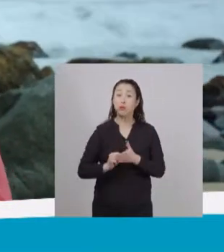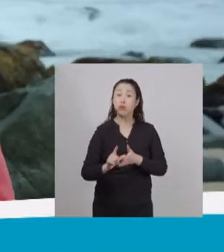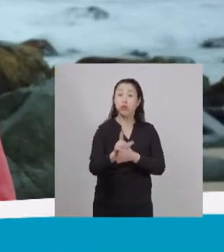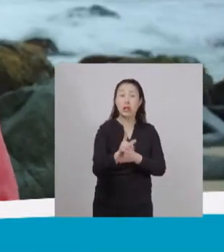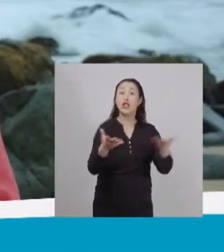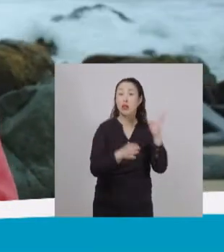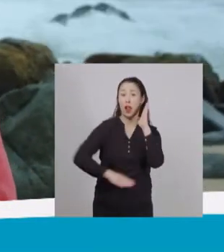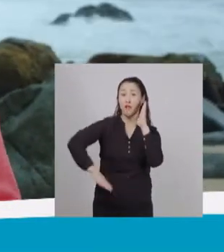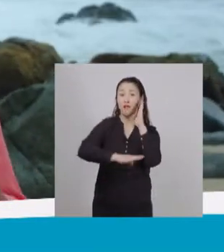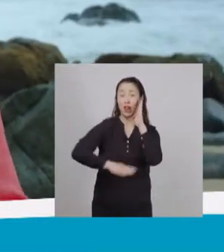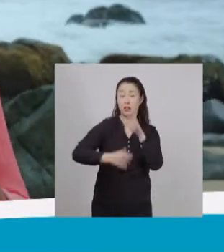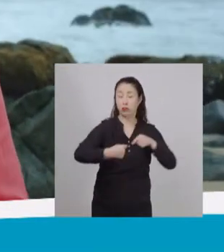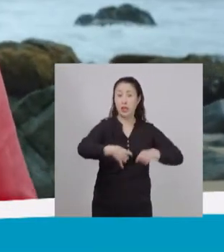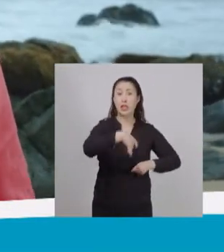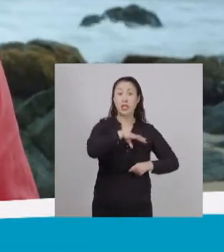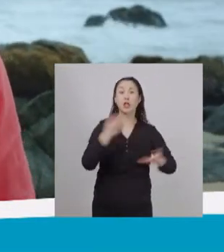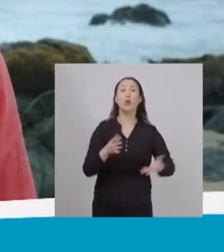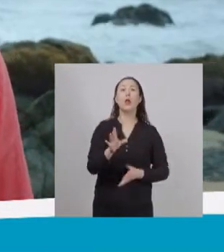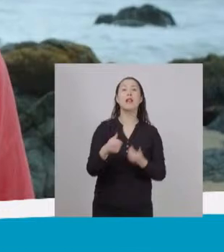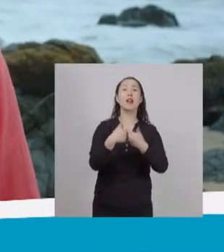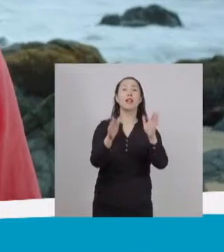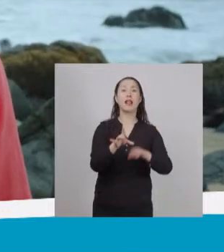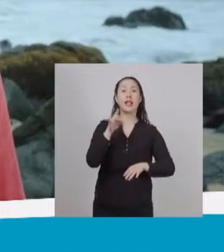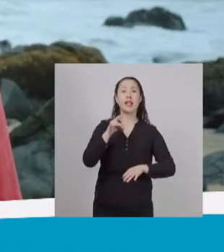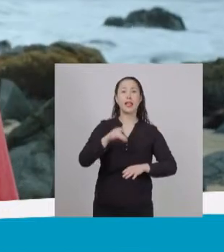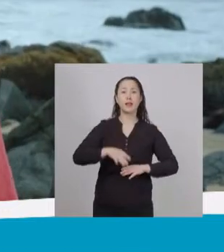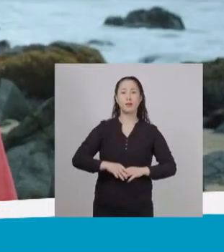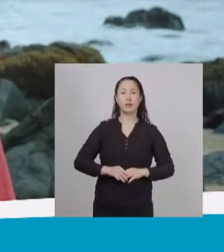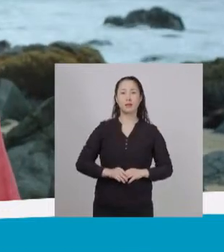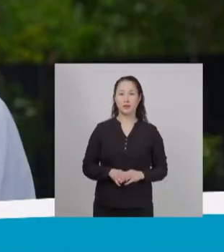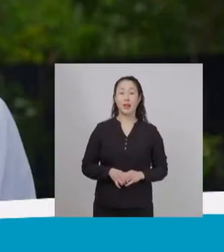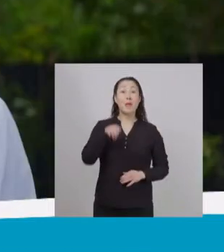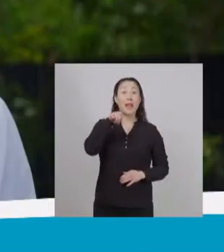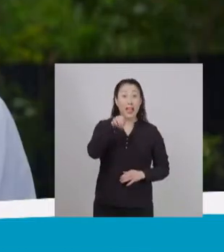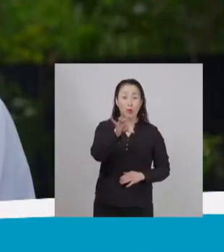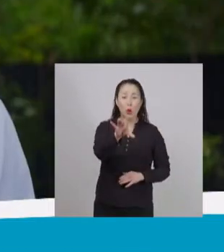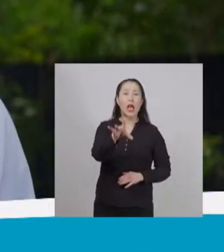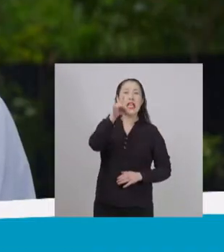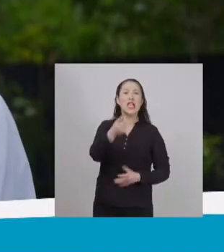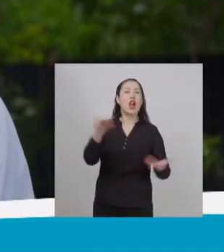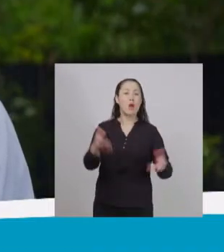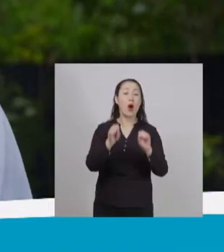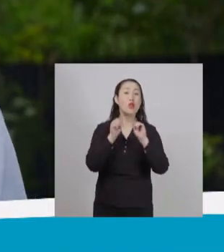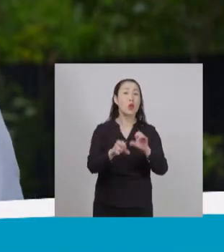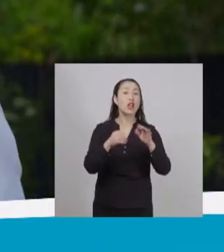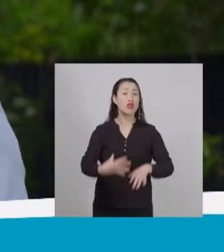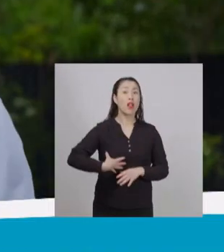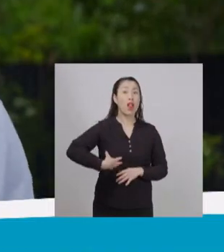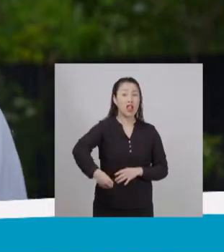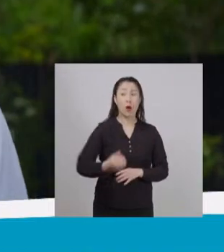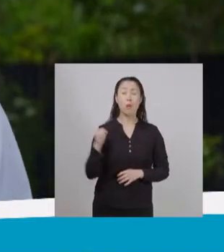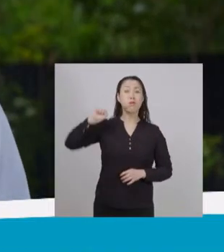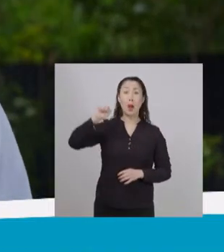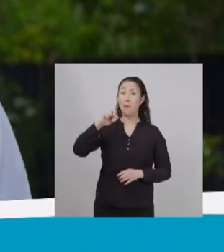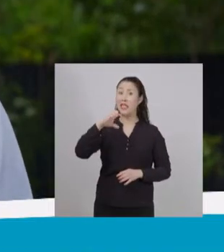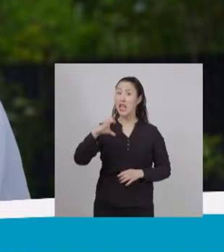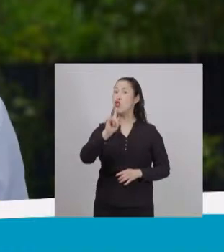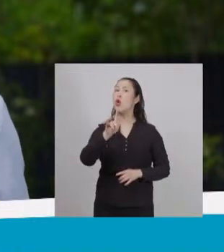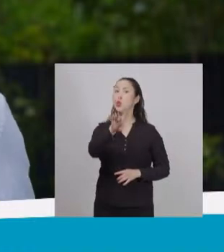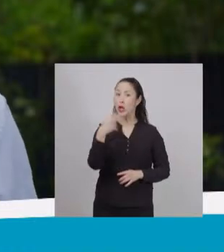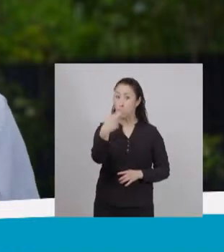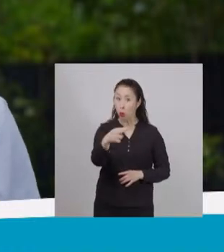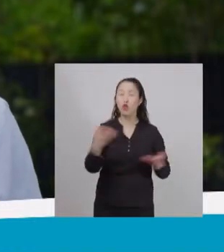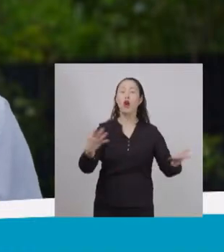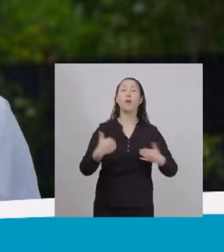ya los emprendedores que son el motor de chile elige libertad para que seas tú y no el partido comunista quien elige la